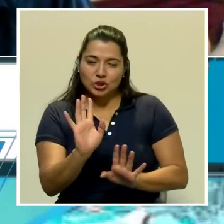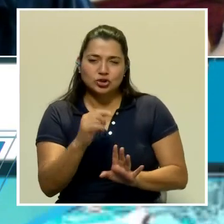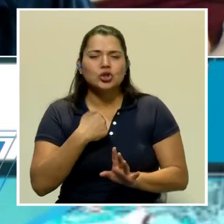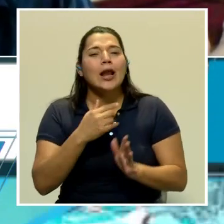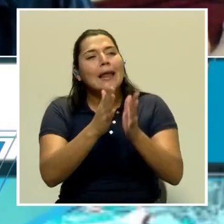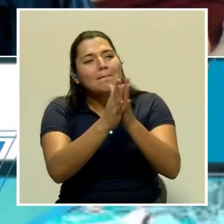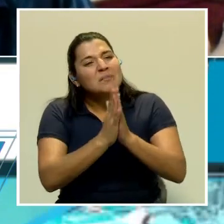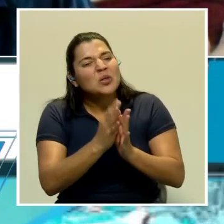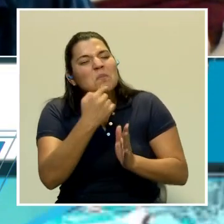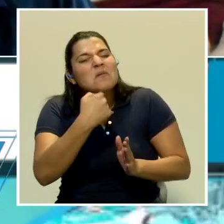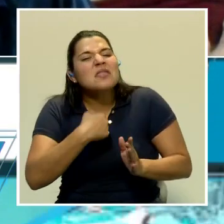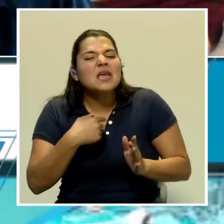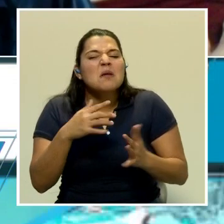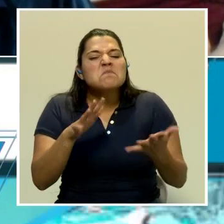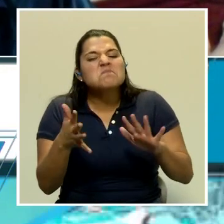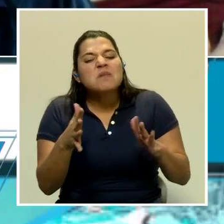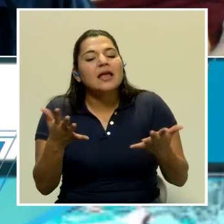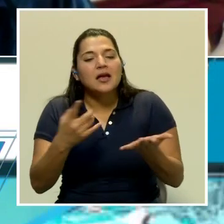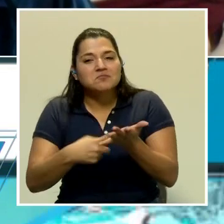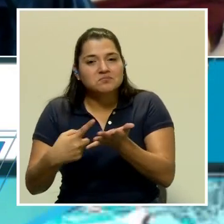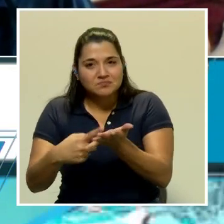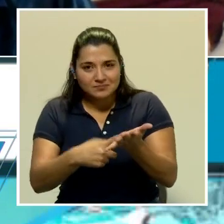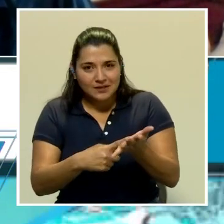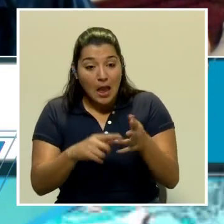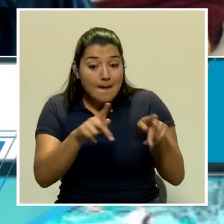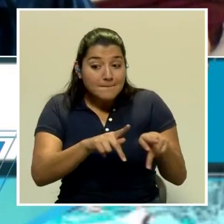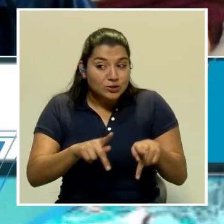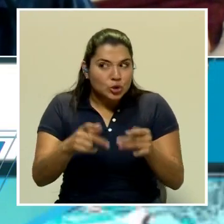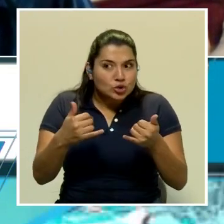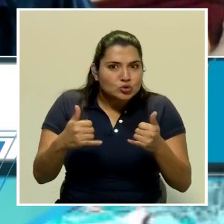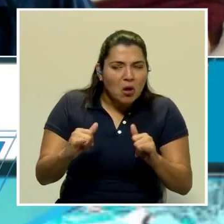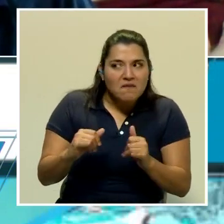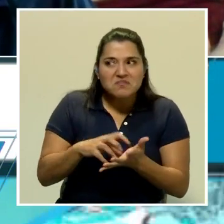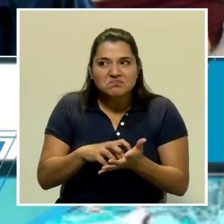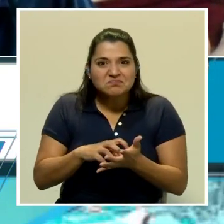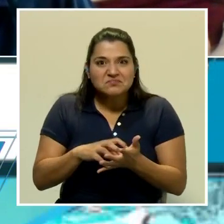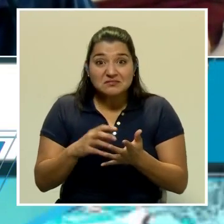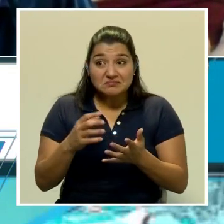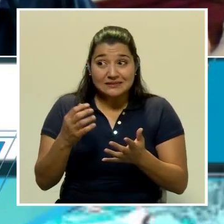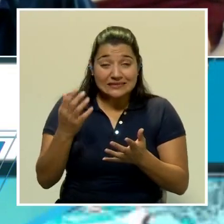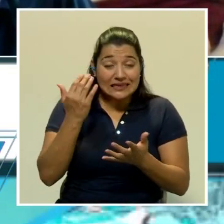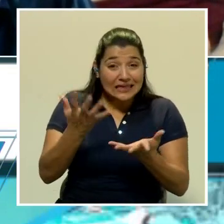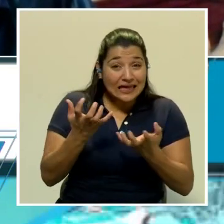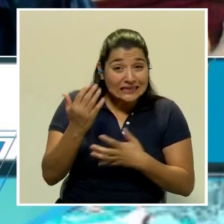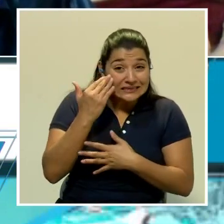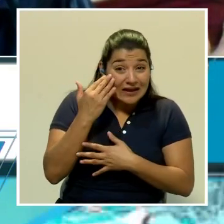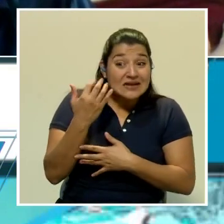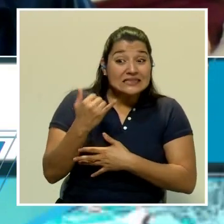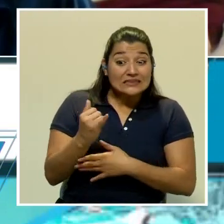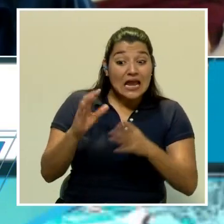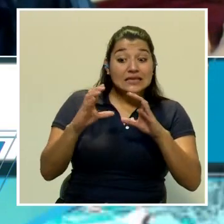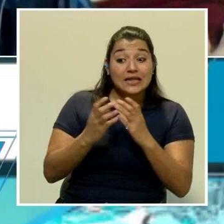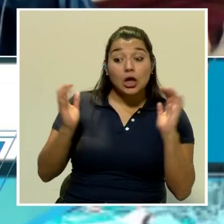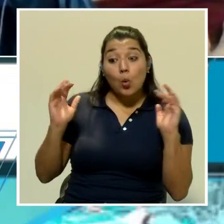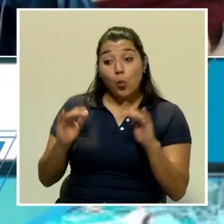La gente tiene muchísima expectativa por saber si podrán regresar las clases presenciales y de qué